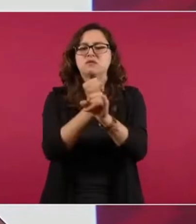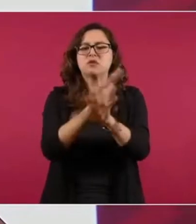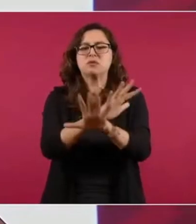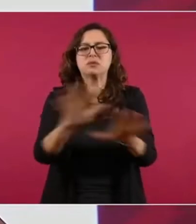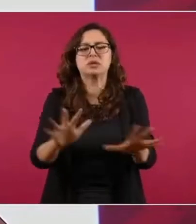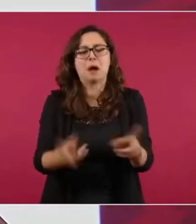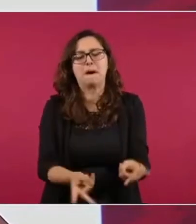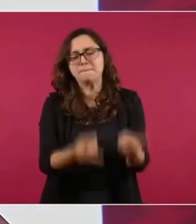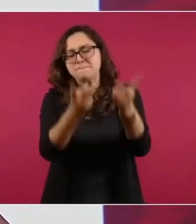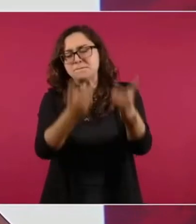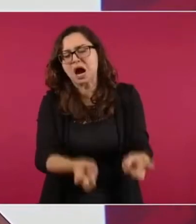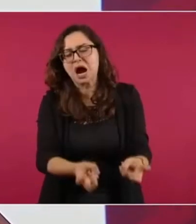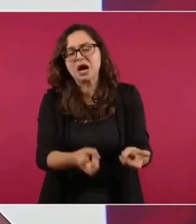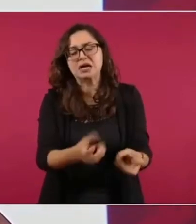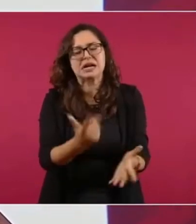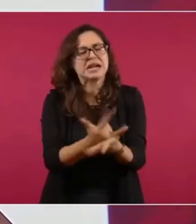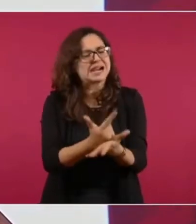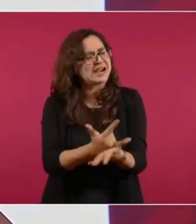del ejército,